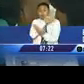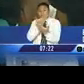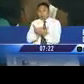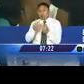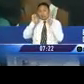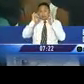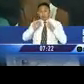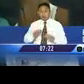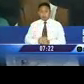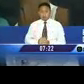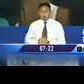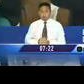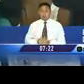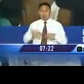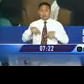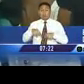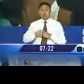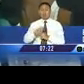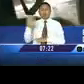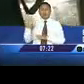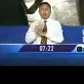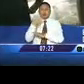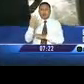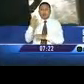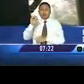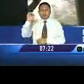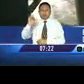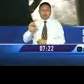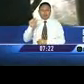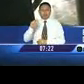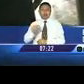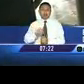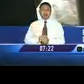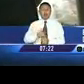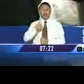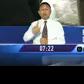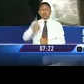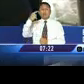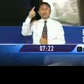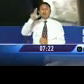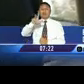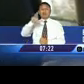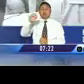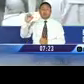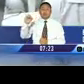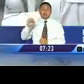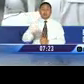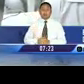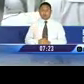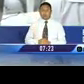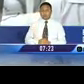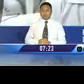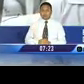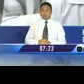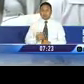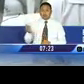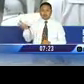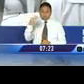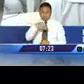se mantiene bajo el porcentaje de la cuarta dosis. Se han aplicado 1.300.000 vacunas. Se acerquen a